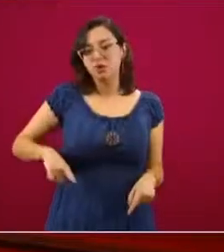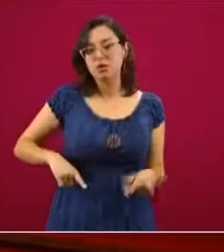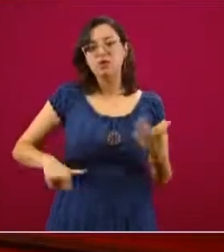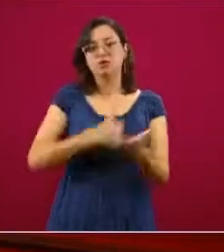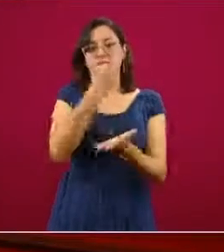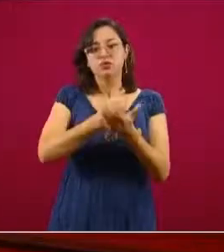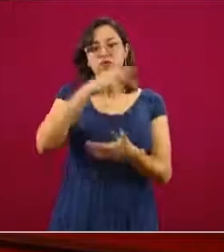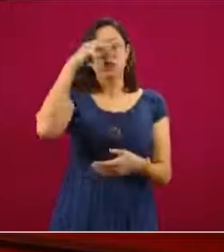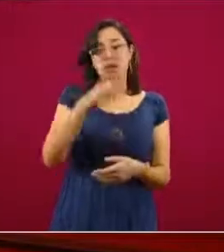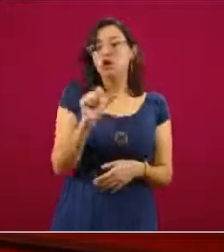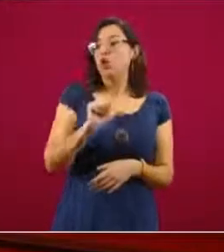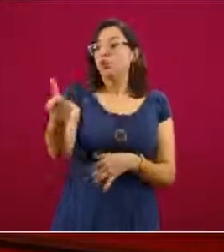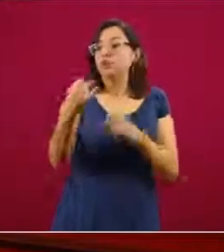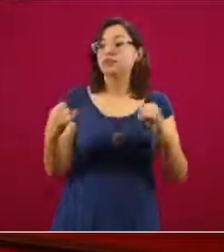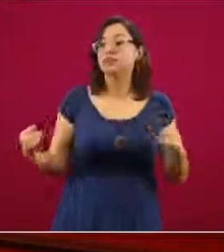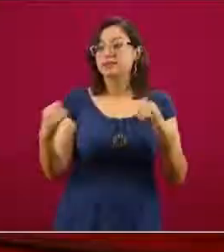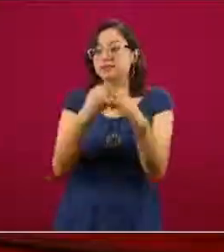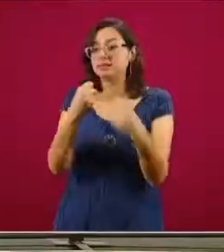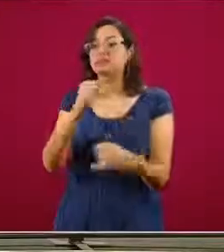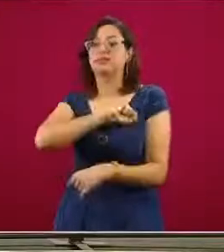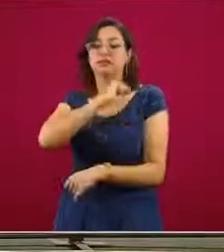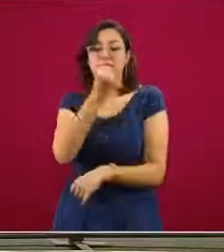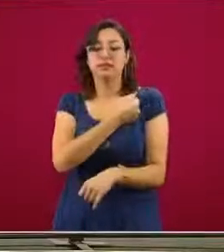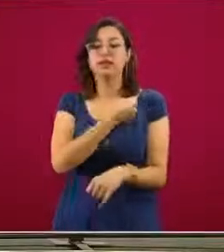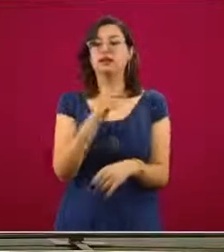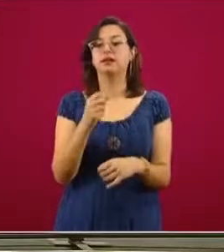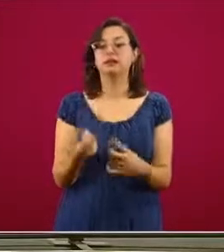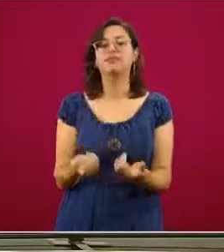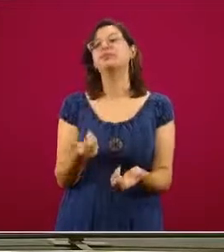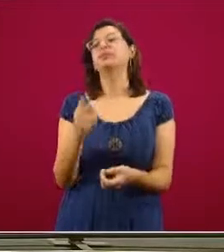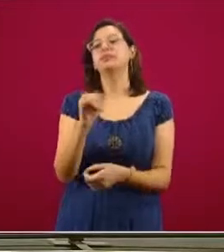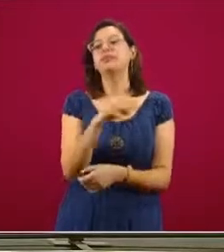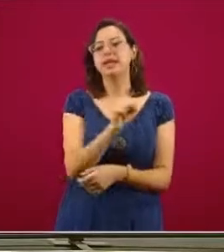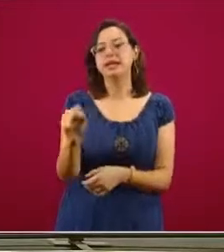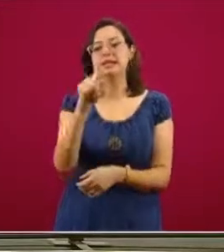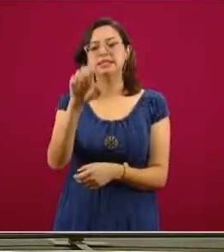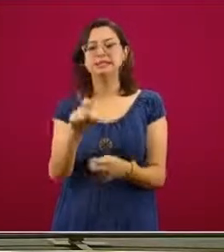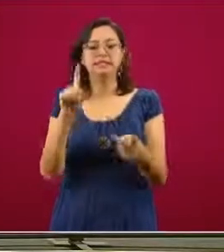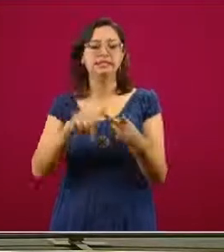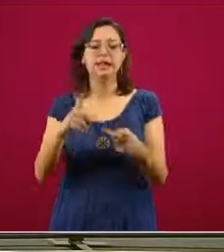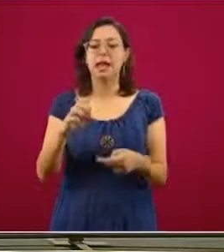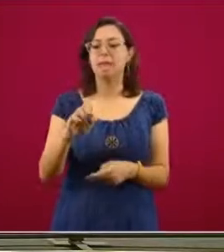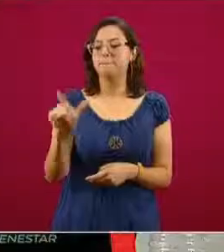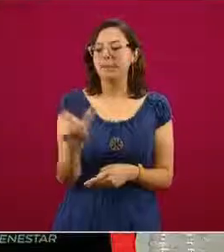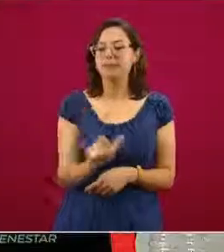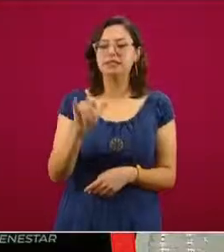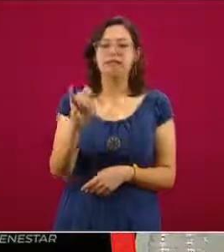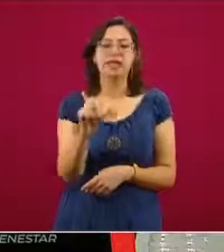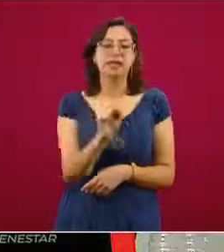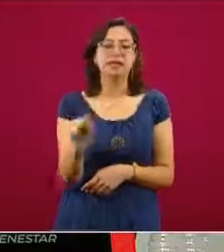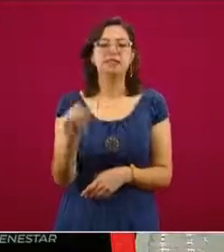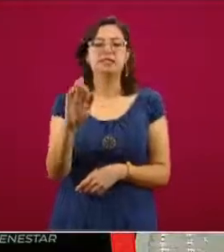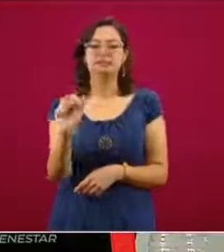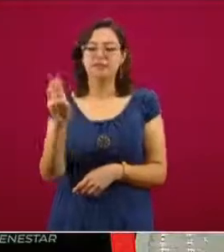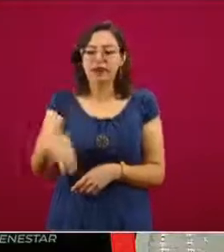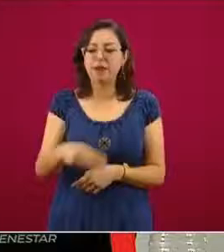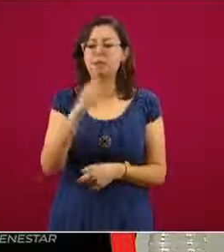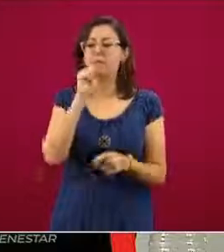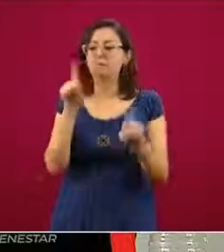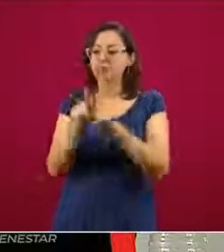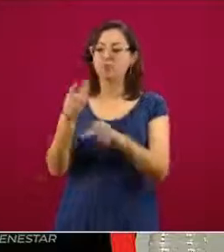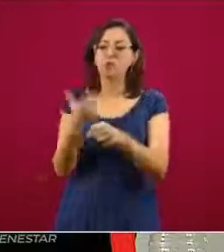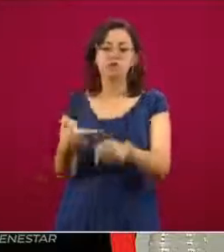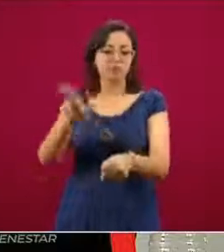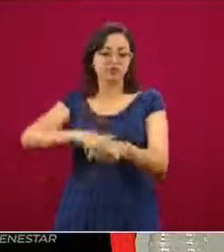este caso, de las otras instituciones, ISSSTE, Pemex, ISFAM, los privados a la hora